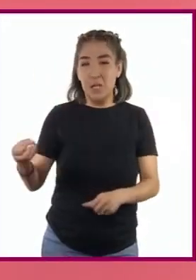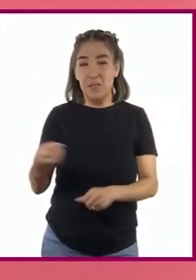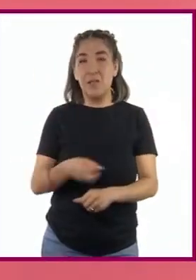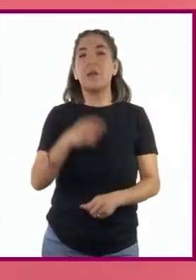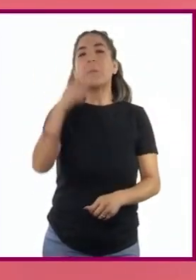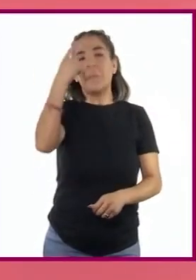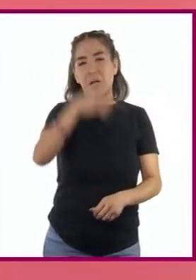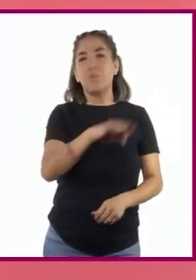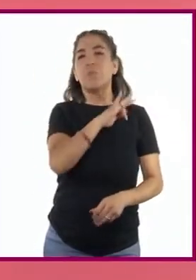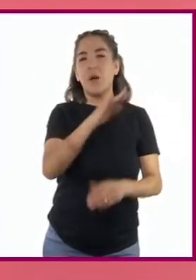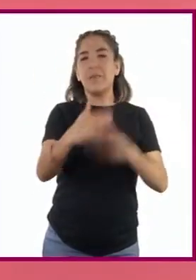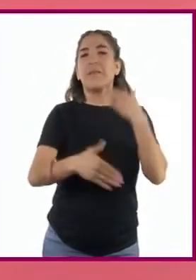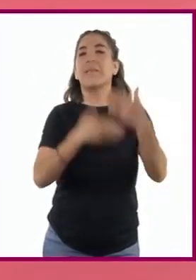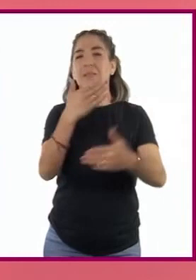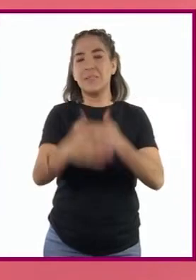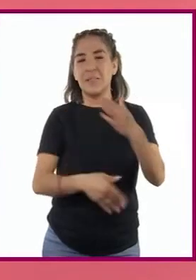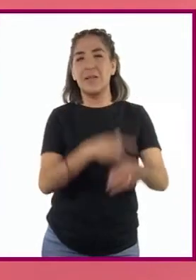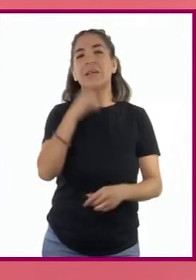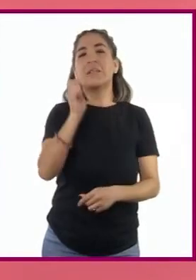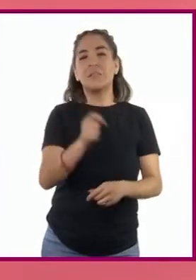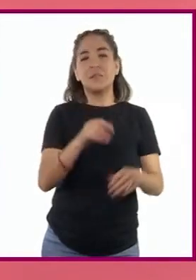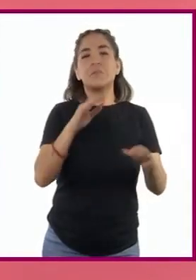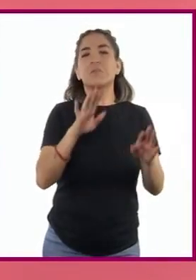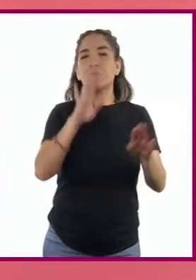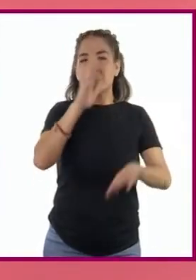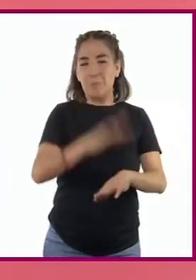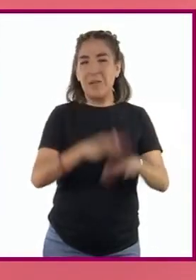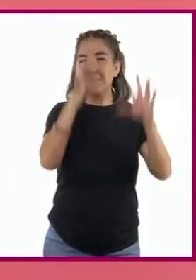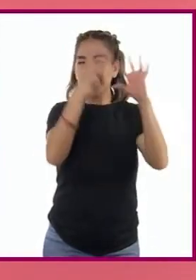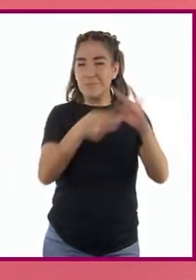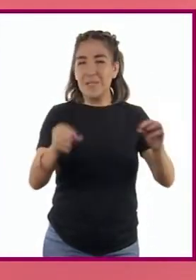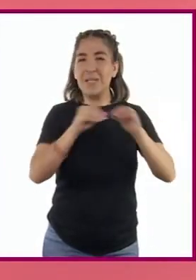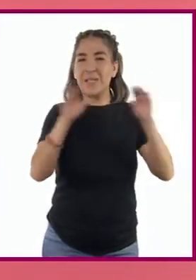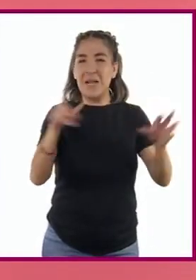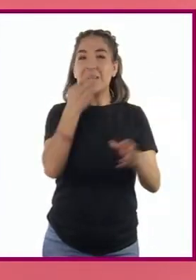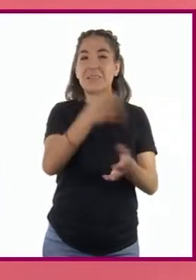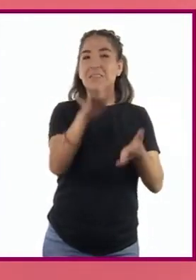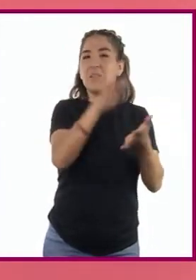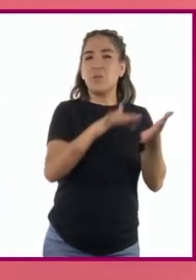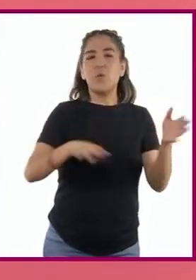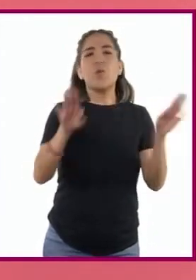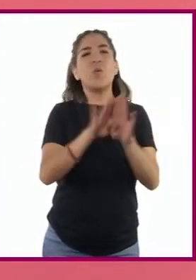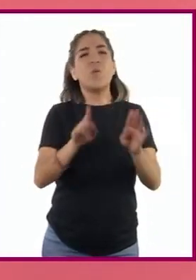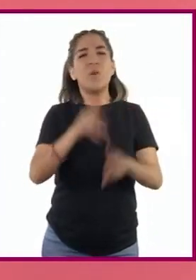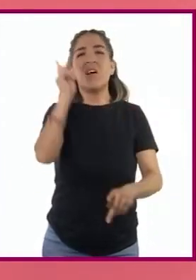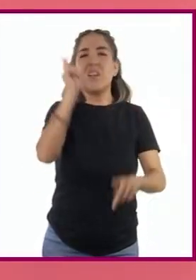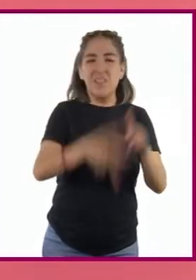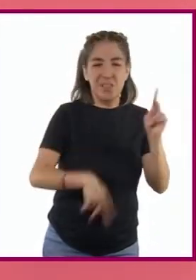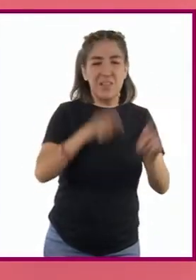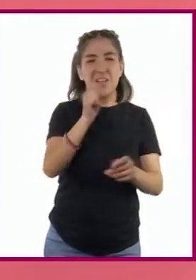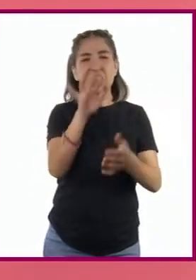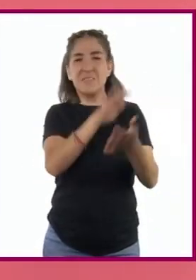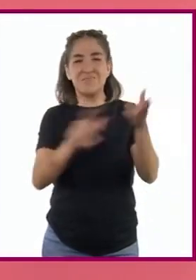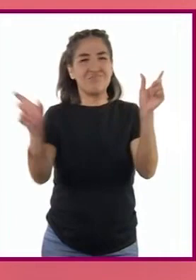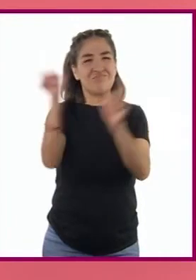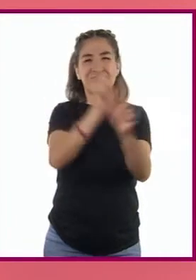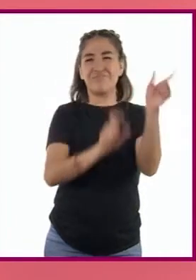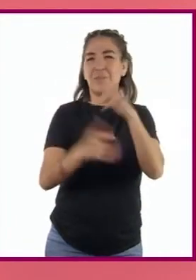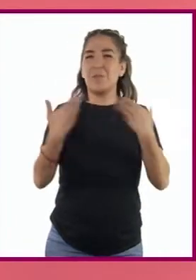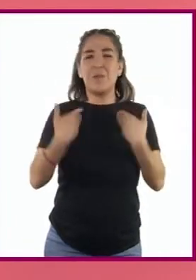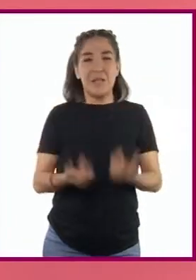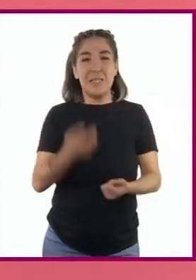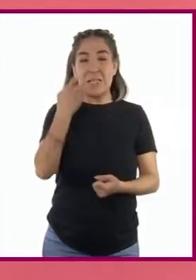se permita avanzar de manera progresiva en su lectura, sin que haya rupturas o desorden.